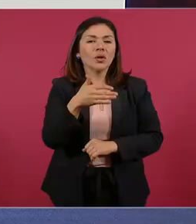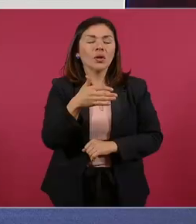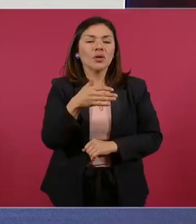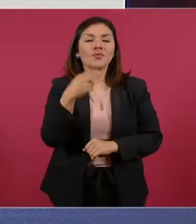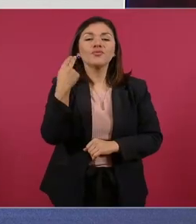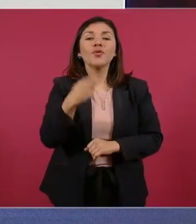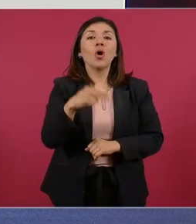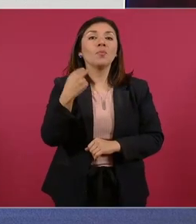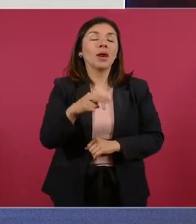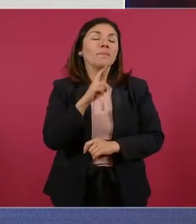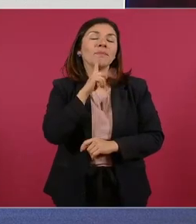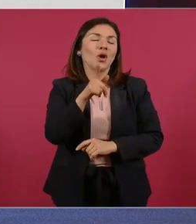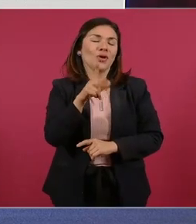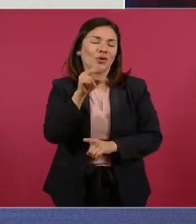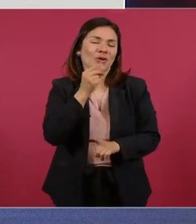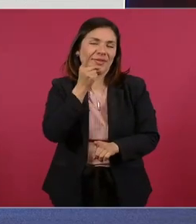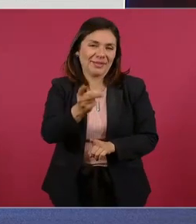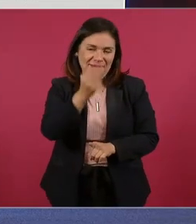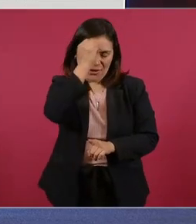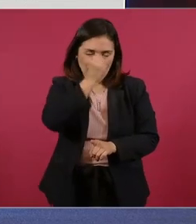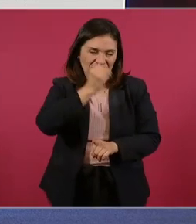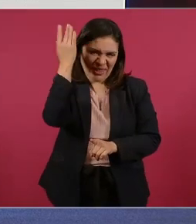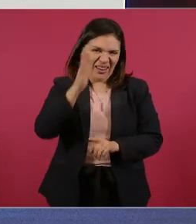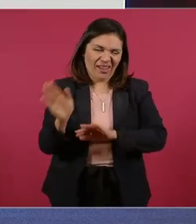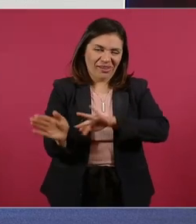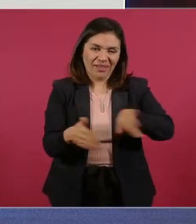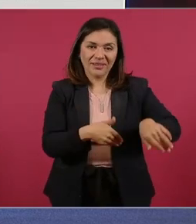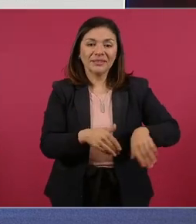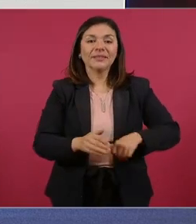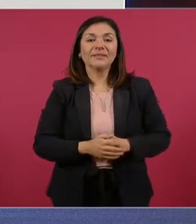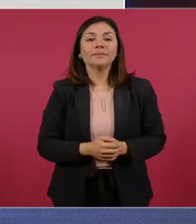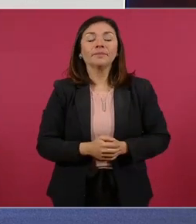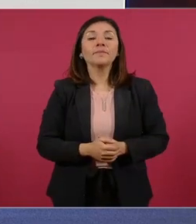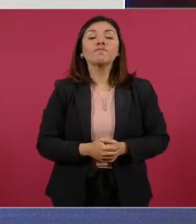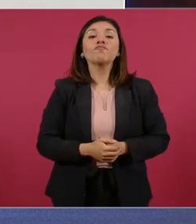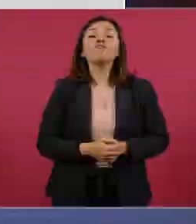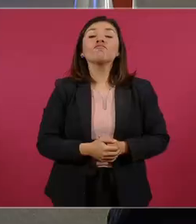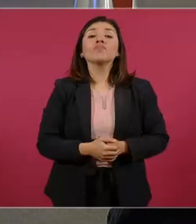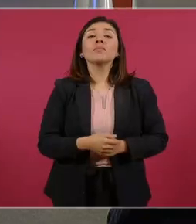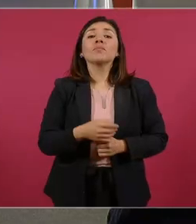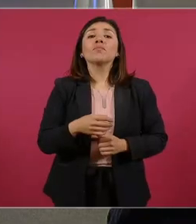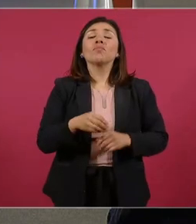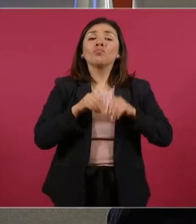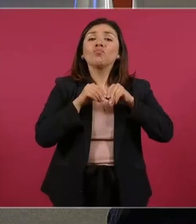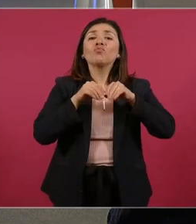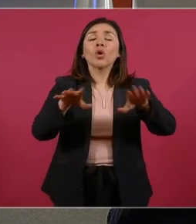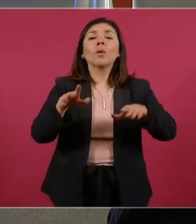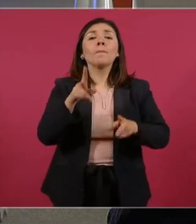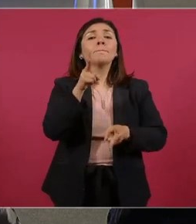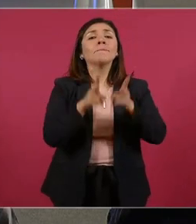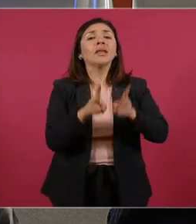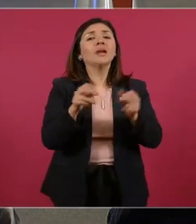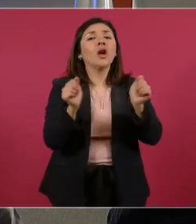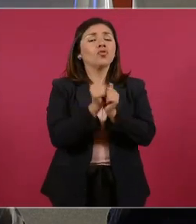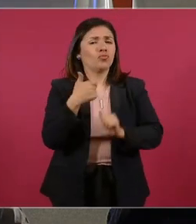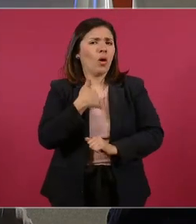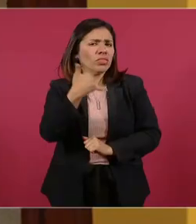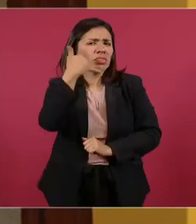cuyo nombre es preferible olvidar, de una plática que tuve por